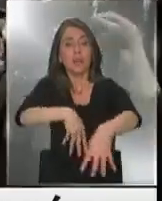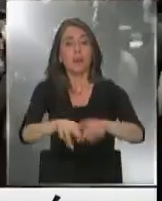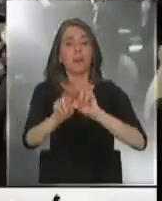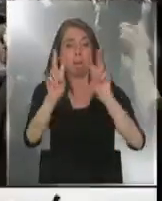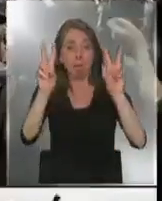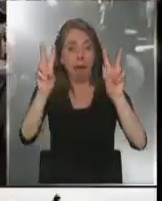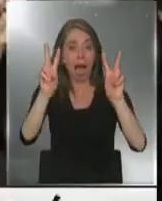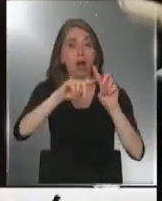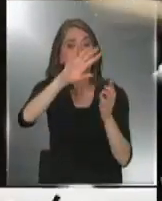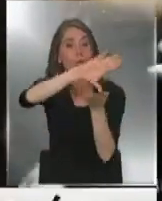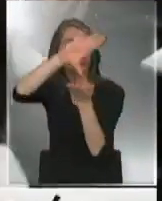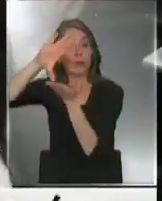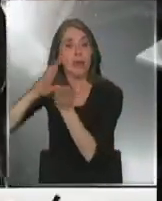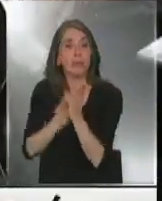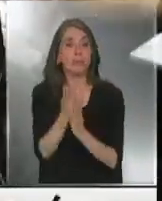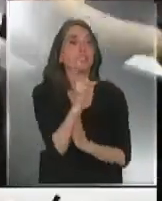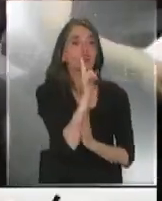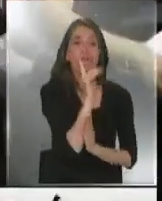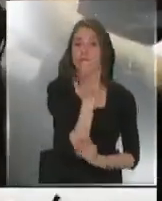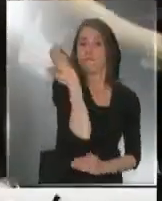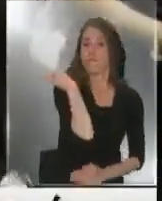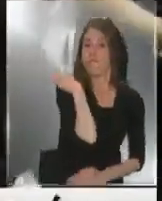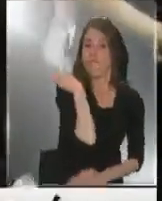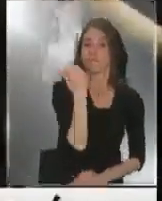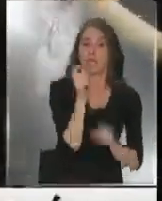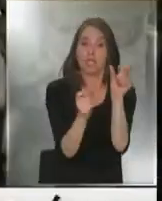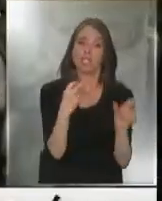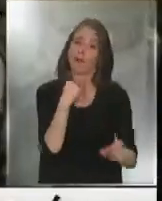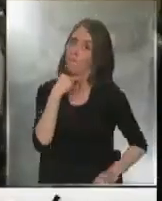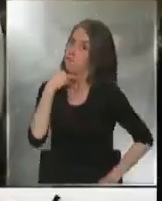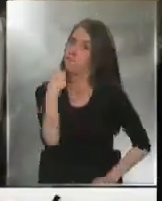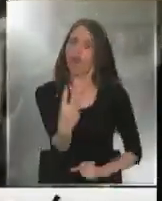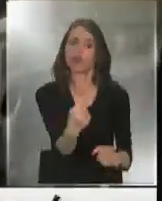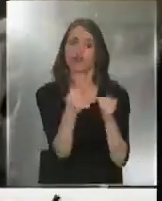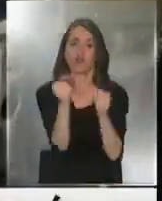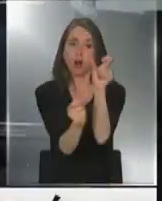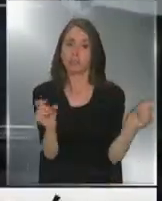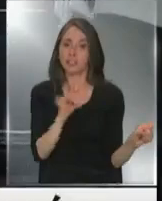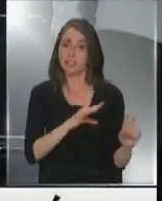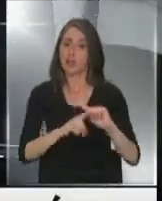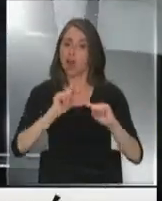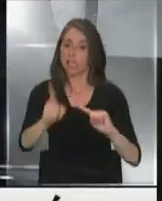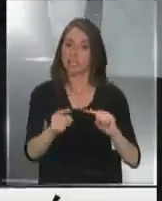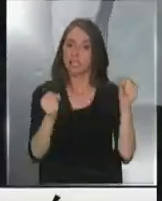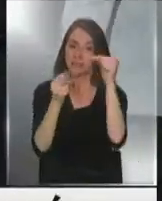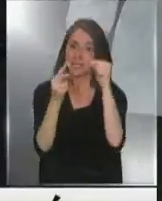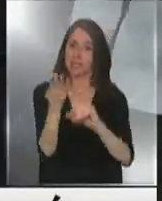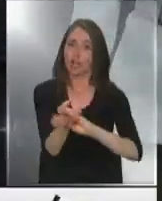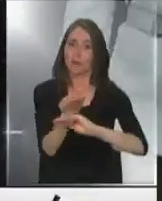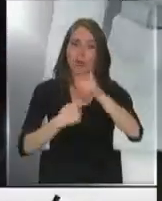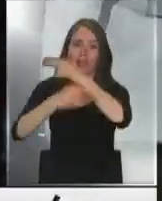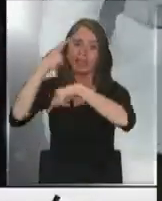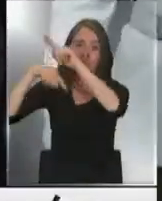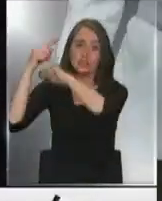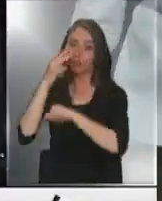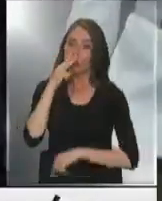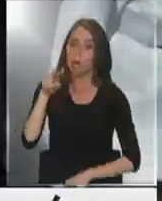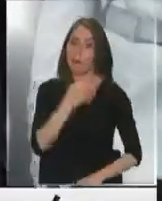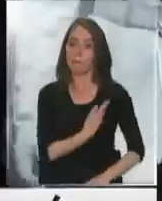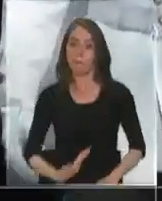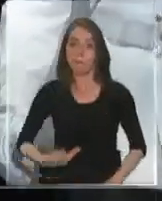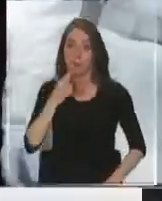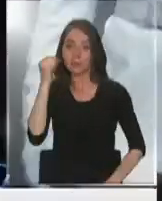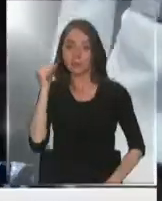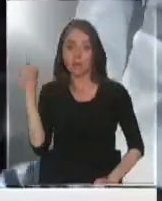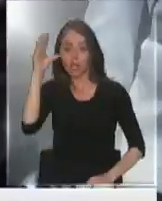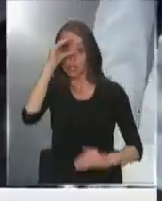pacífica. Desde aquel viernes, cuando los chilenos alzaron la voz más fuerte que nunca para exigir demandas históricas, y vimos al presidente